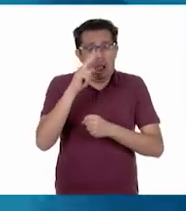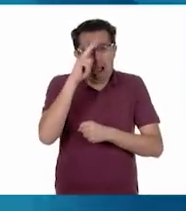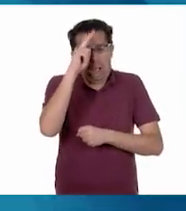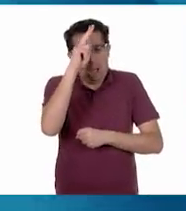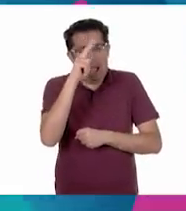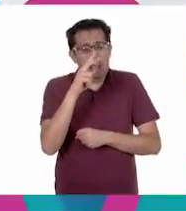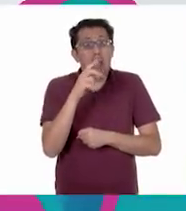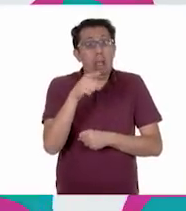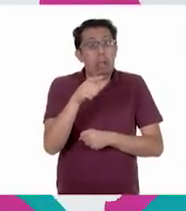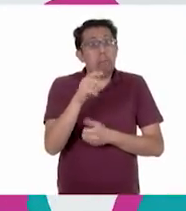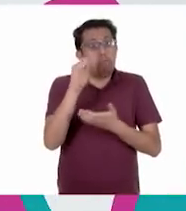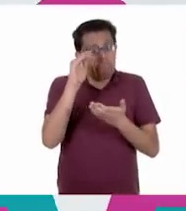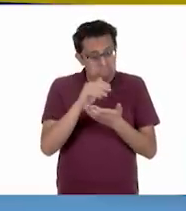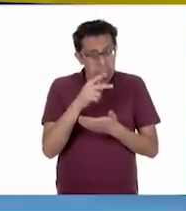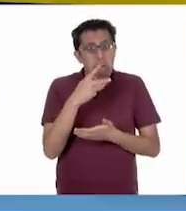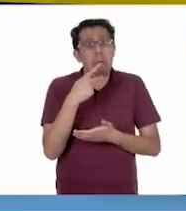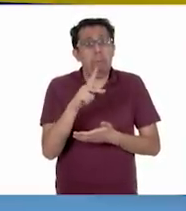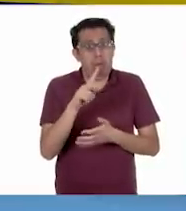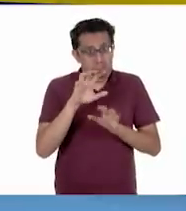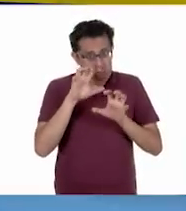¿eh? Chiquito pero feroz.